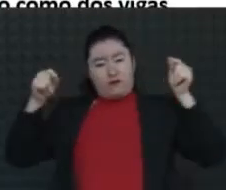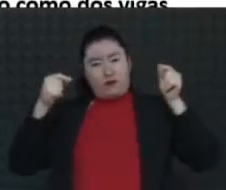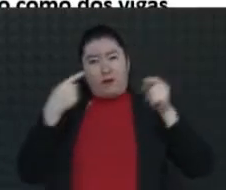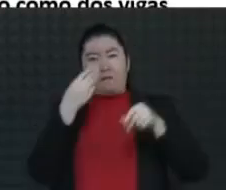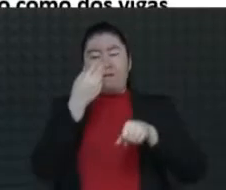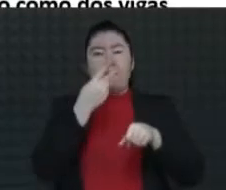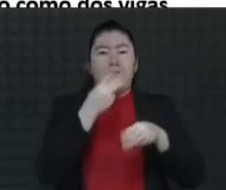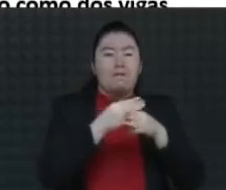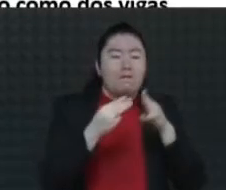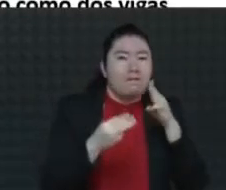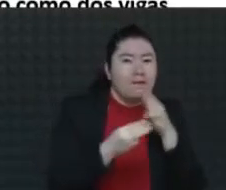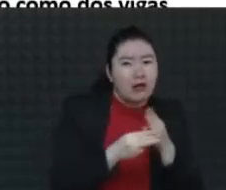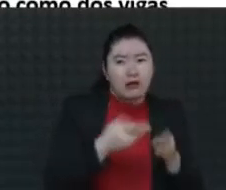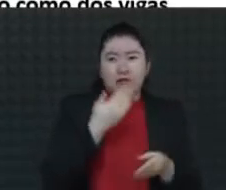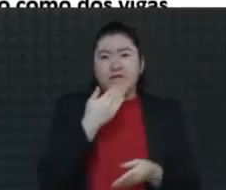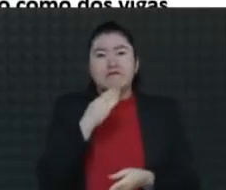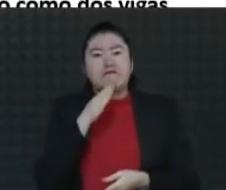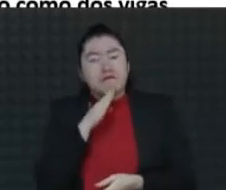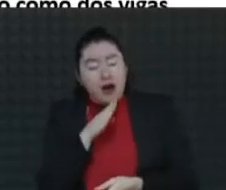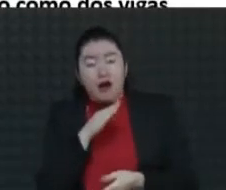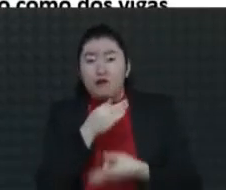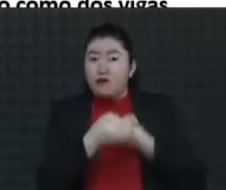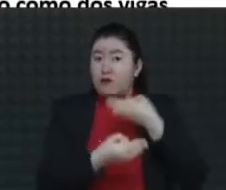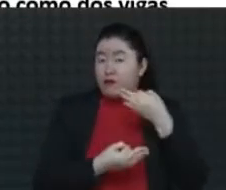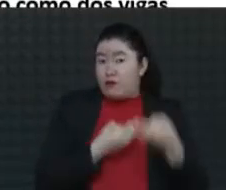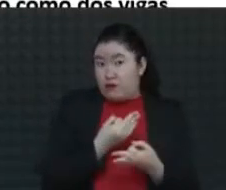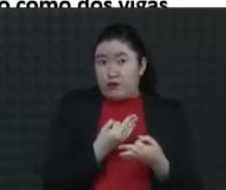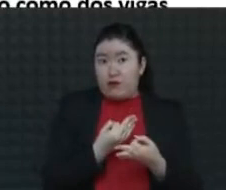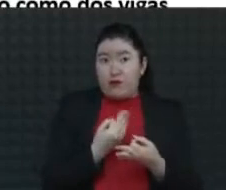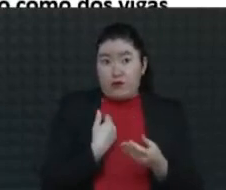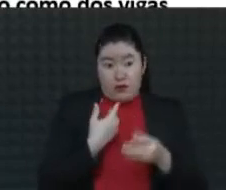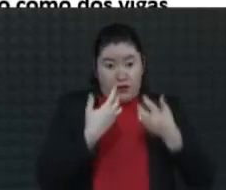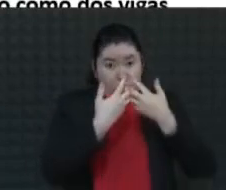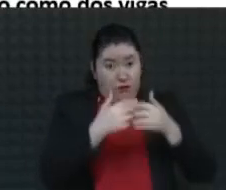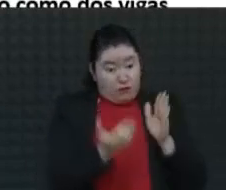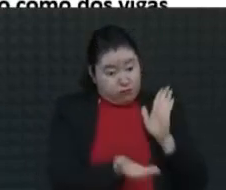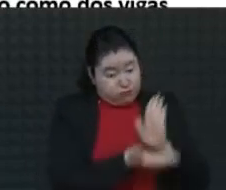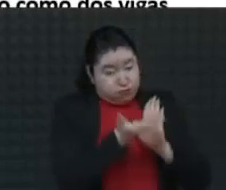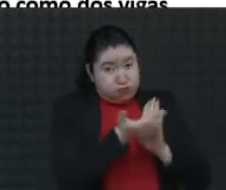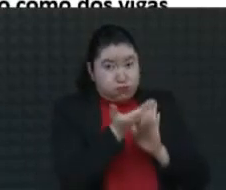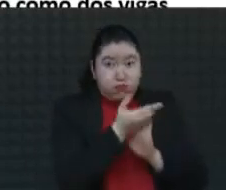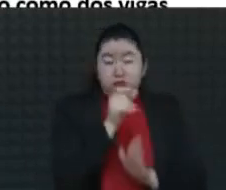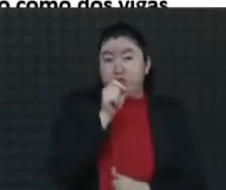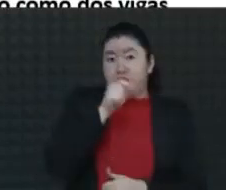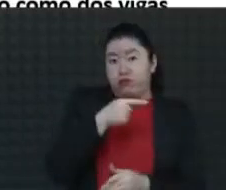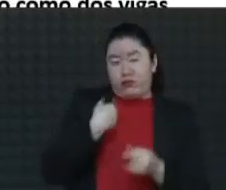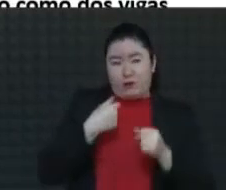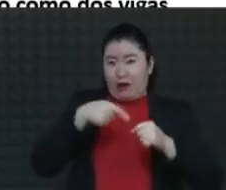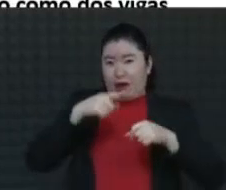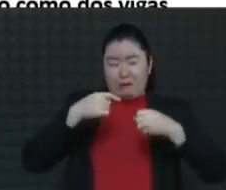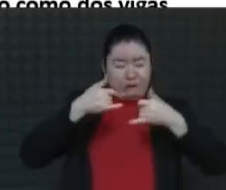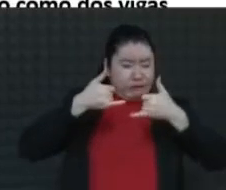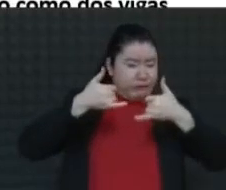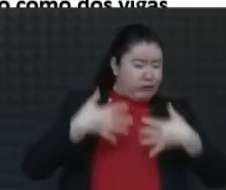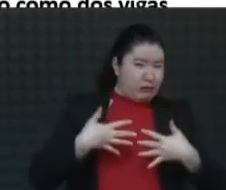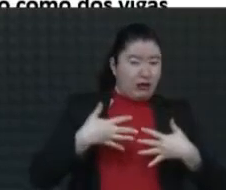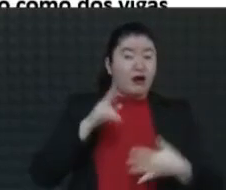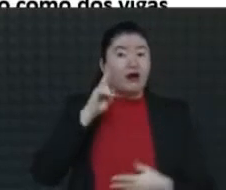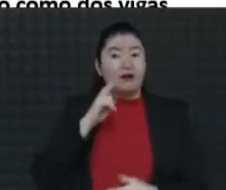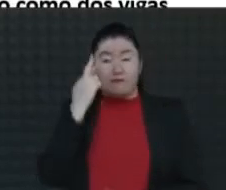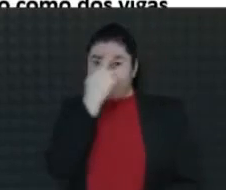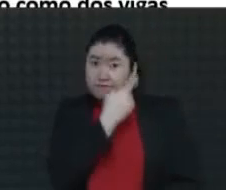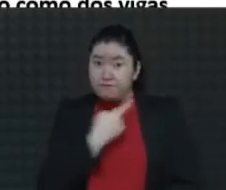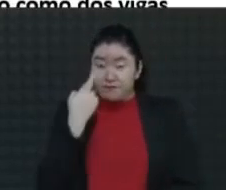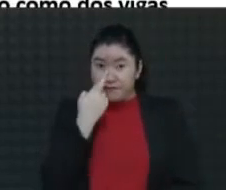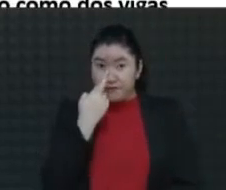los materiales, los procesos de construcción y los estimados de la operación y las condiciones de carga extrema. Los resultados de